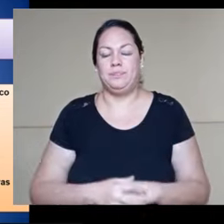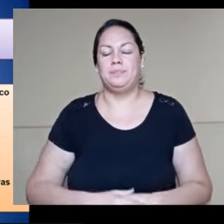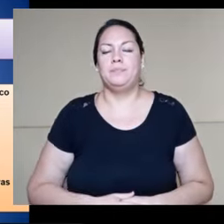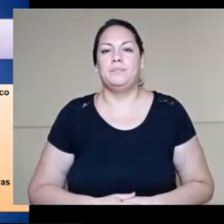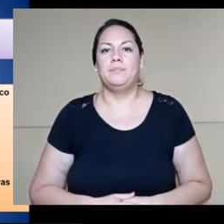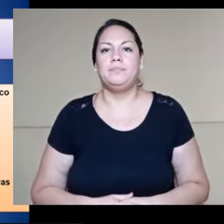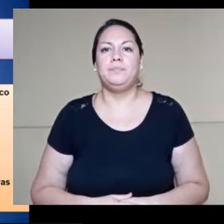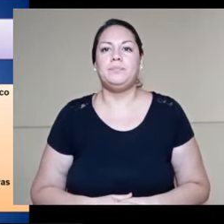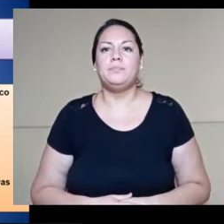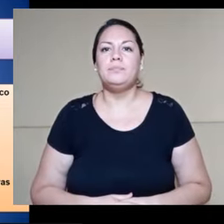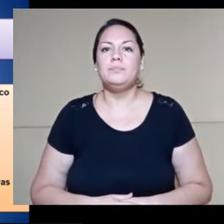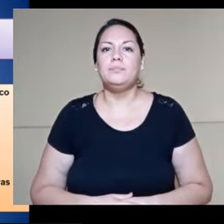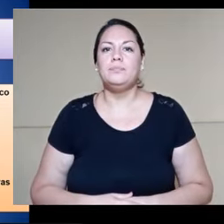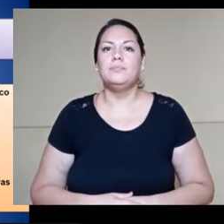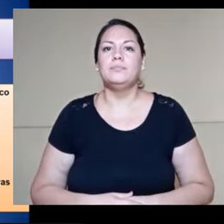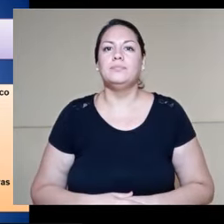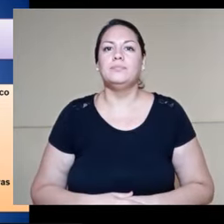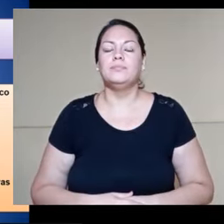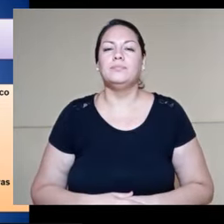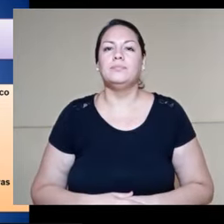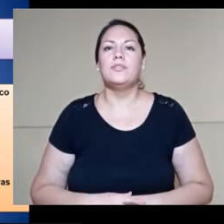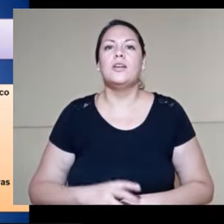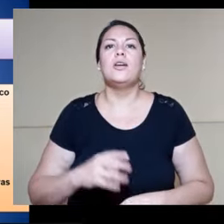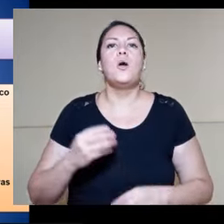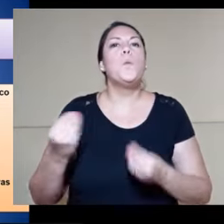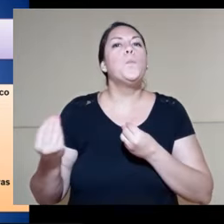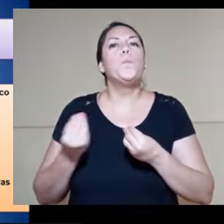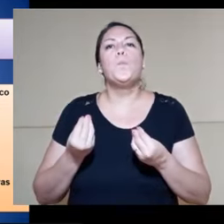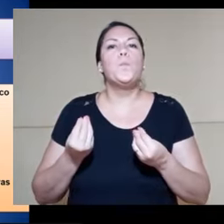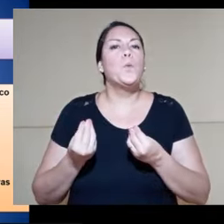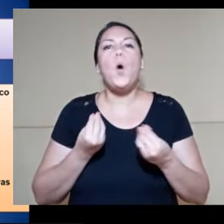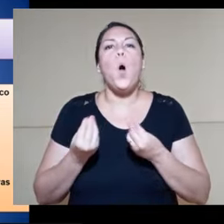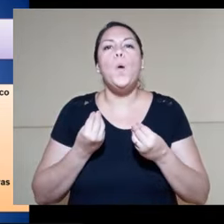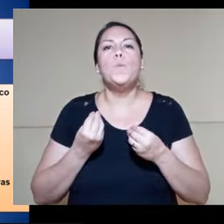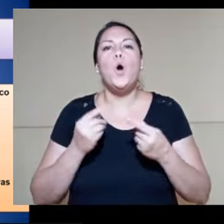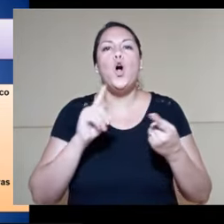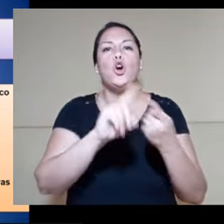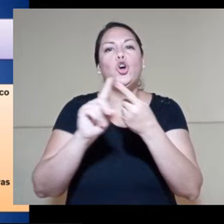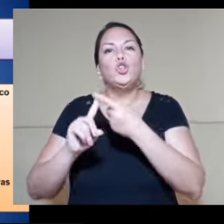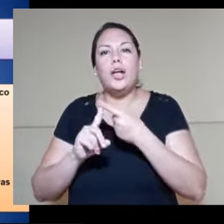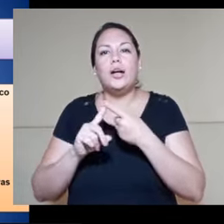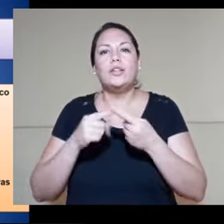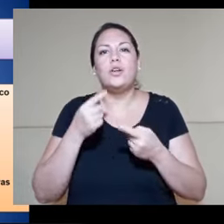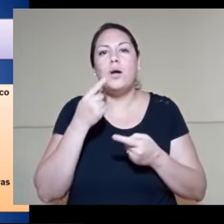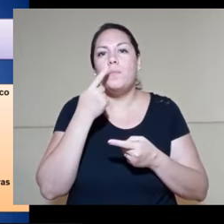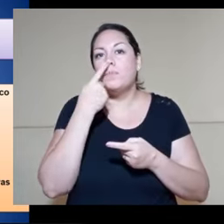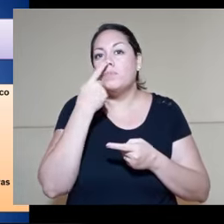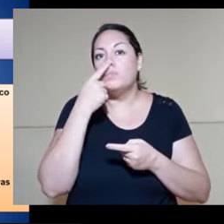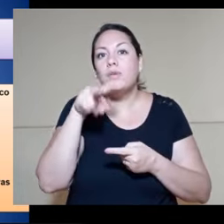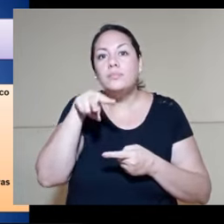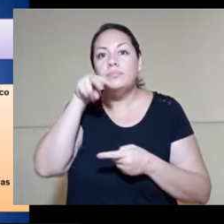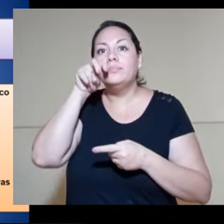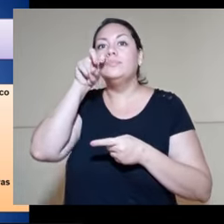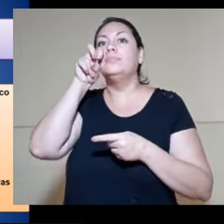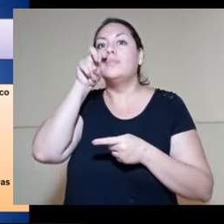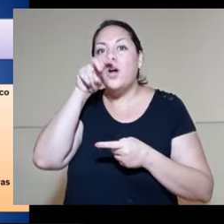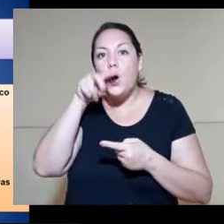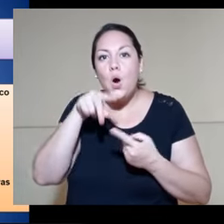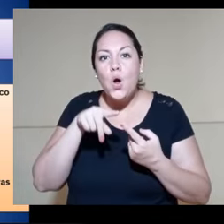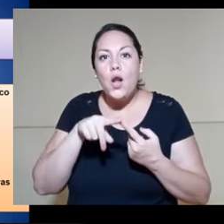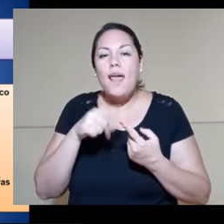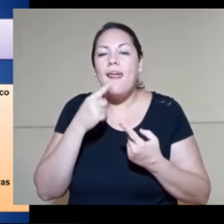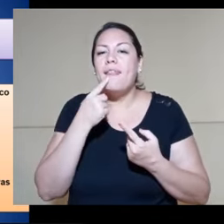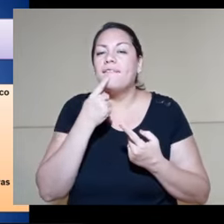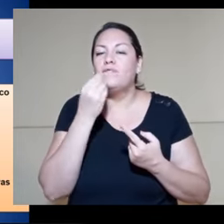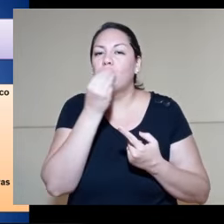el afuera, con el alrededor nuestro, ya sea a través de lo que percibimos por la nariz, por